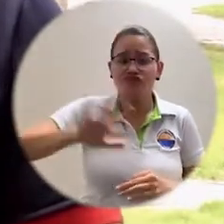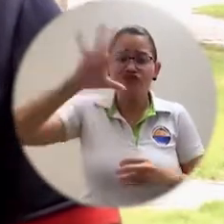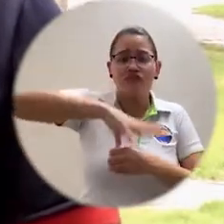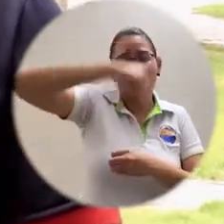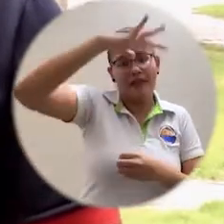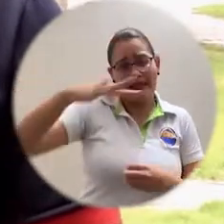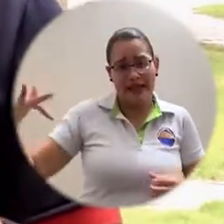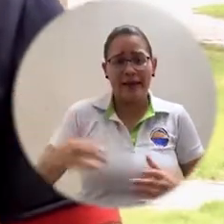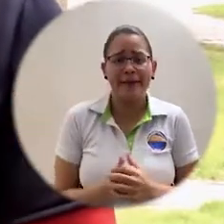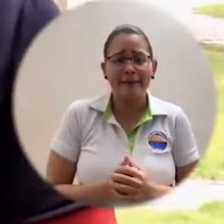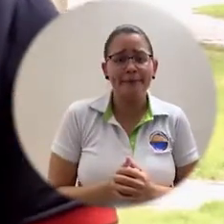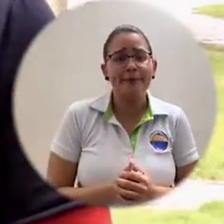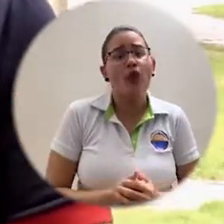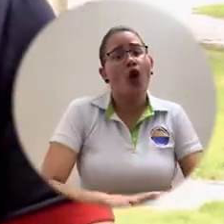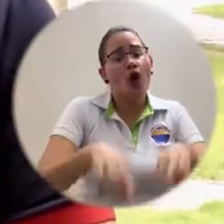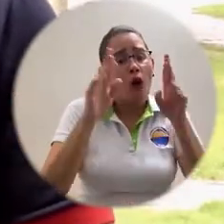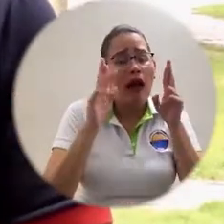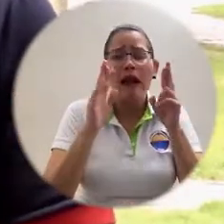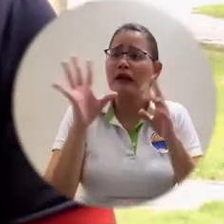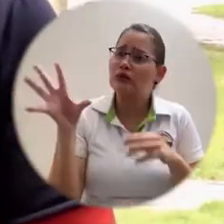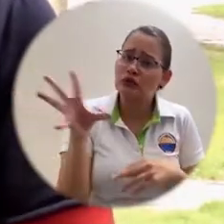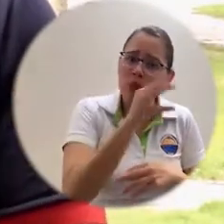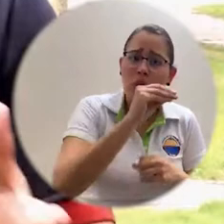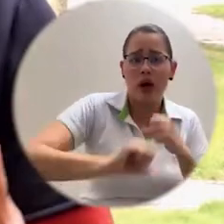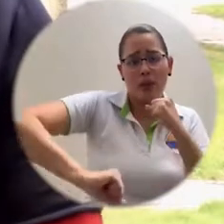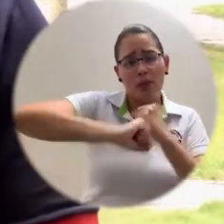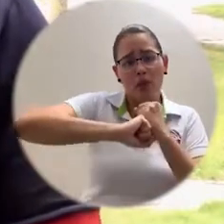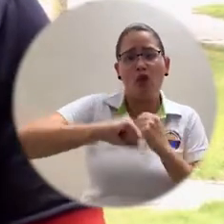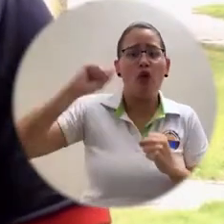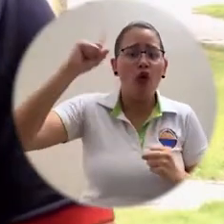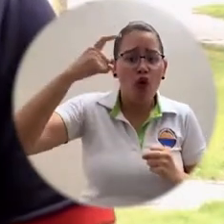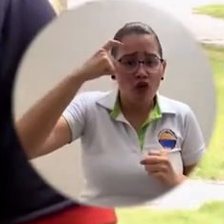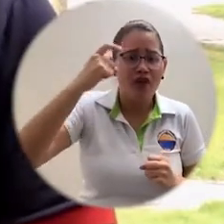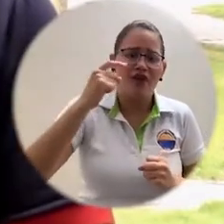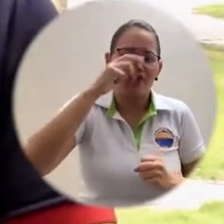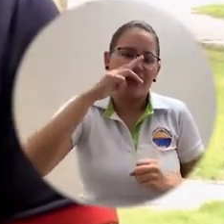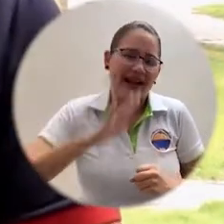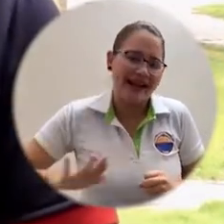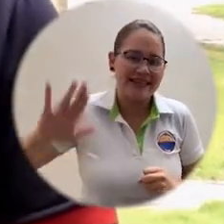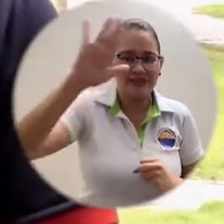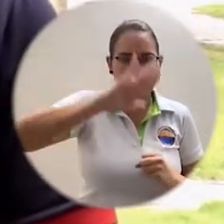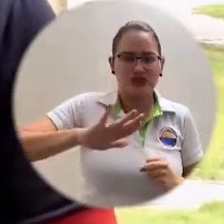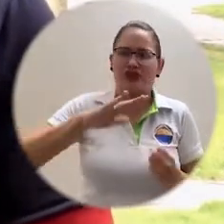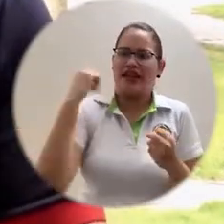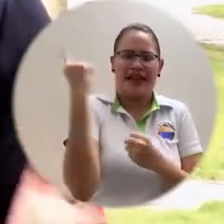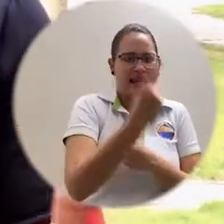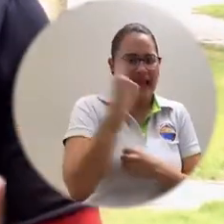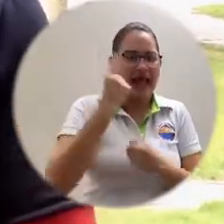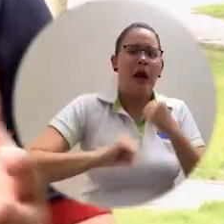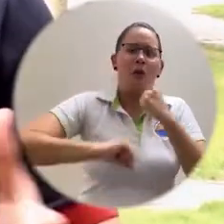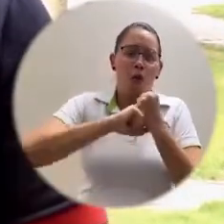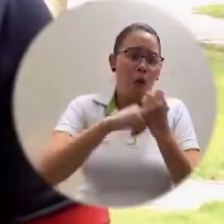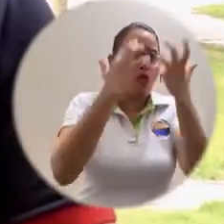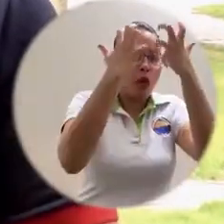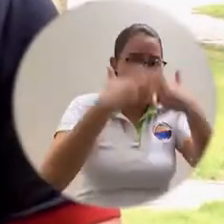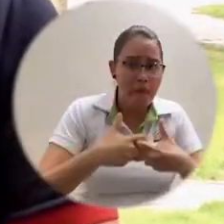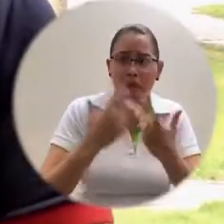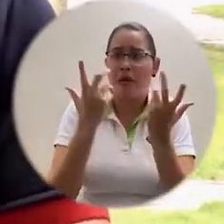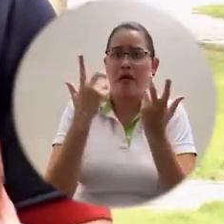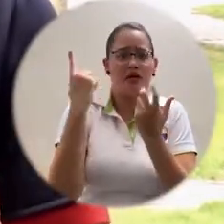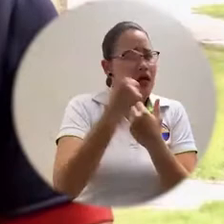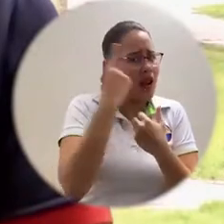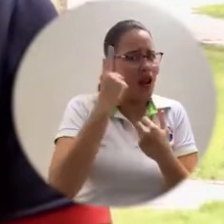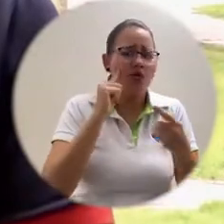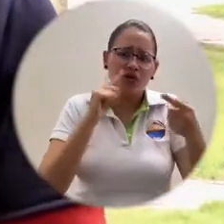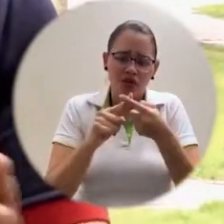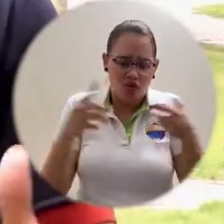Procurar que tengamos el apoyo y el acompañamiento de todos los entes del gobierno nacional, de los empresarios, de los gremios, para